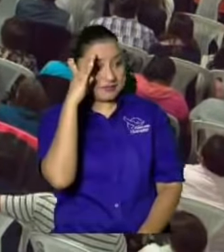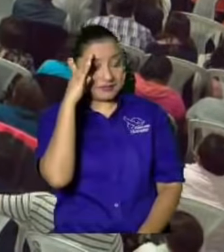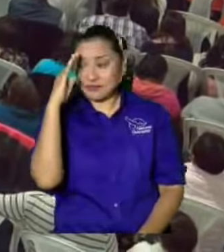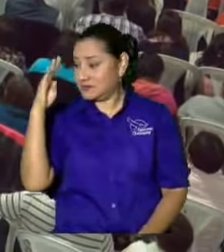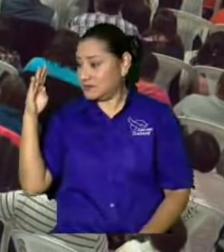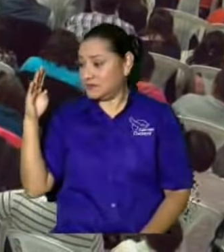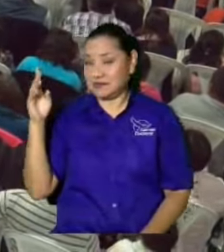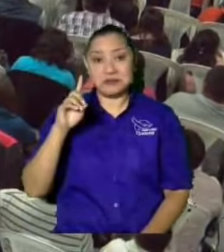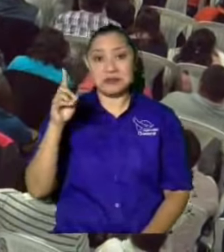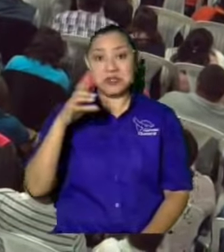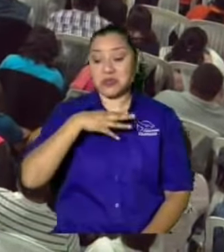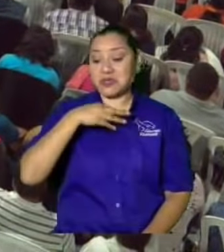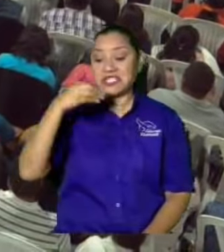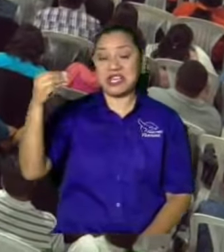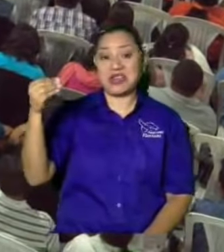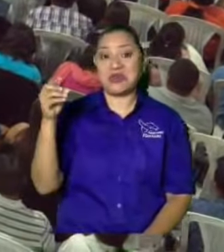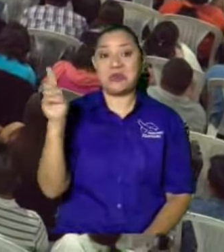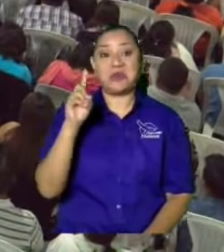Salió Pedrito.